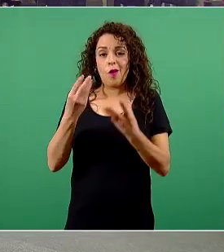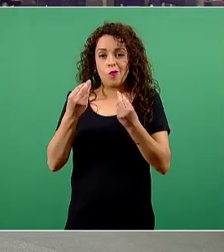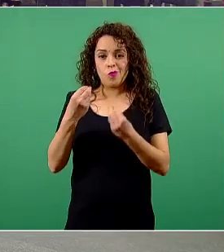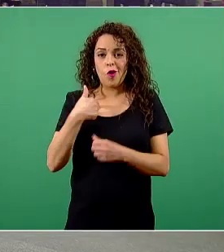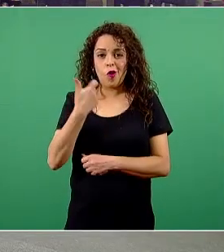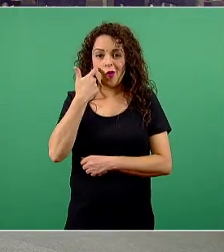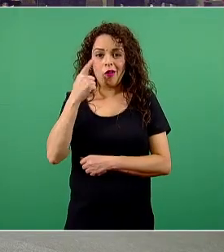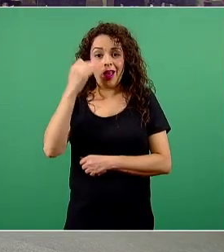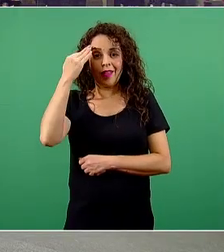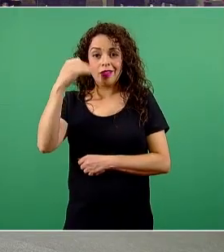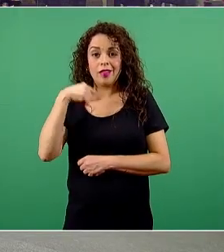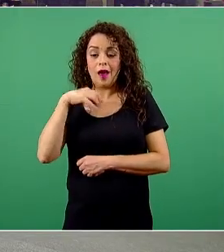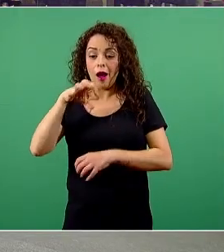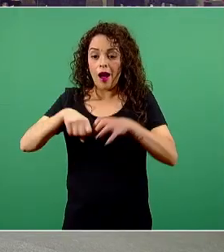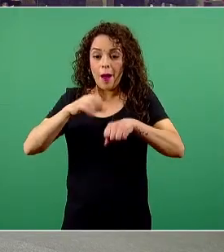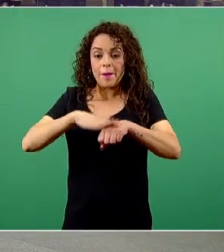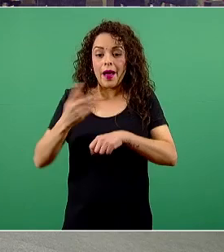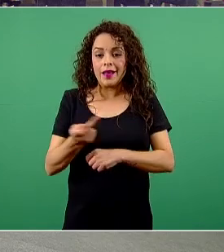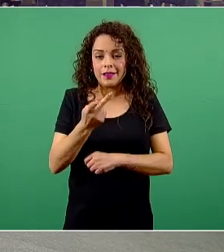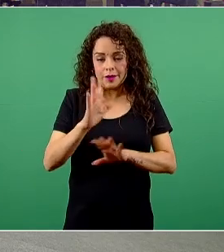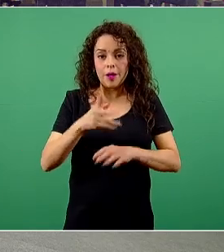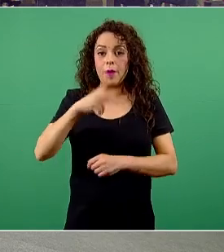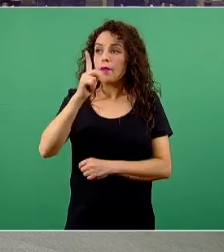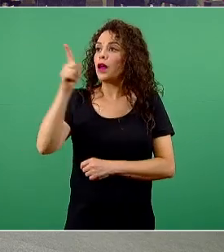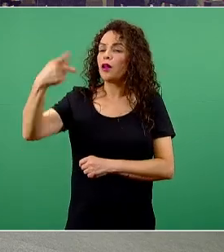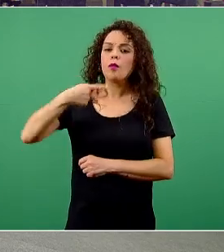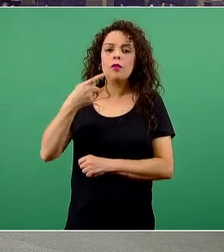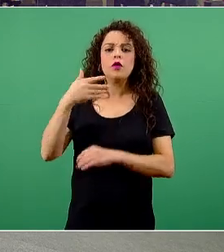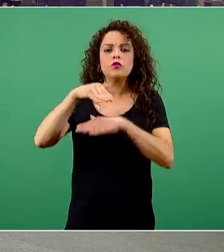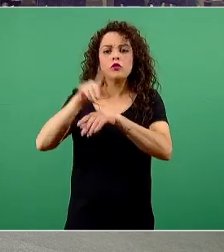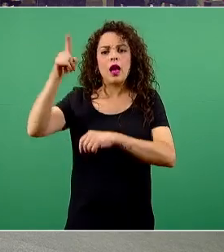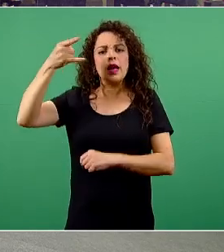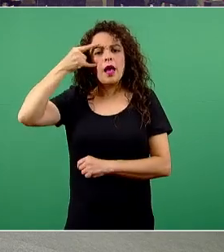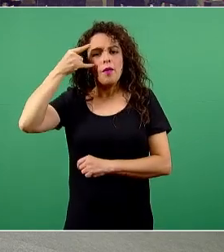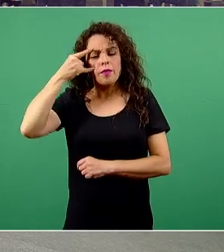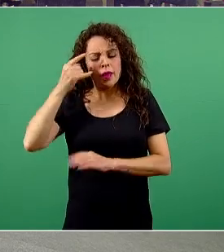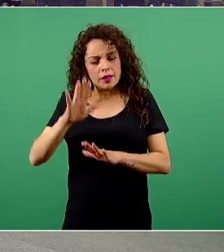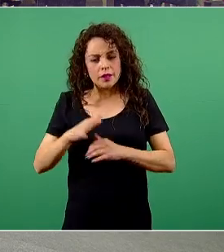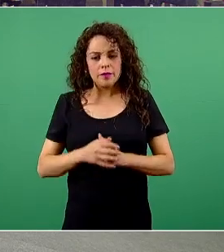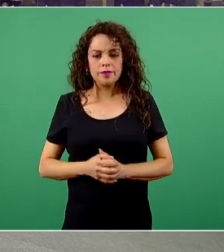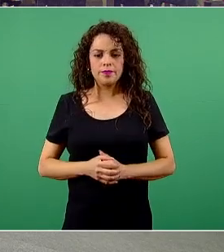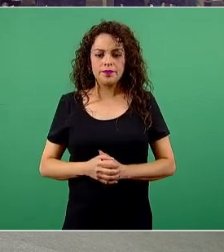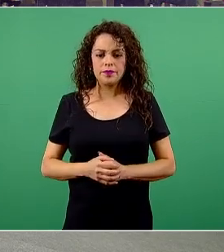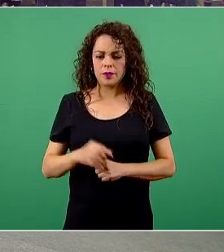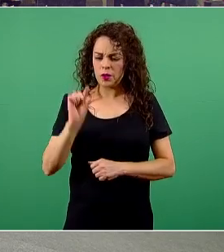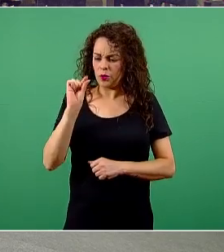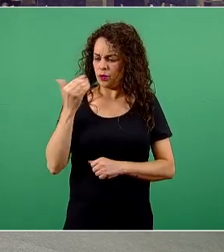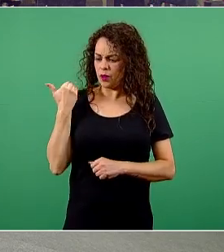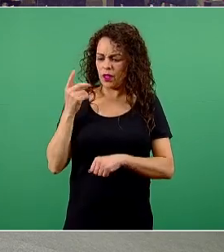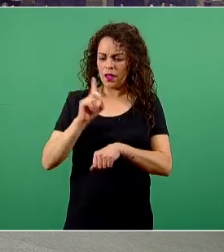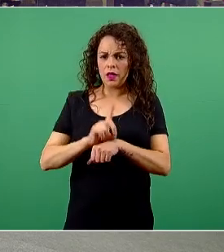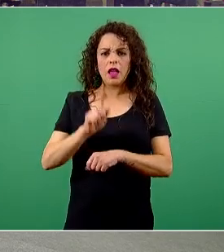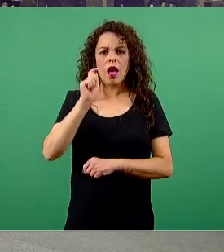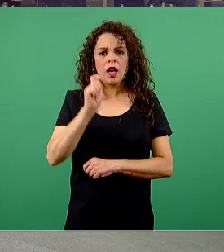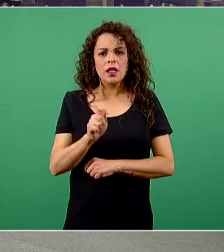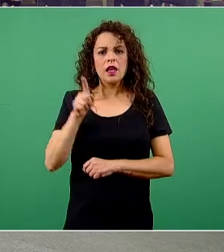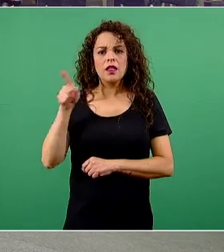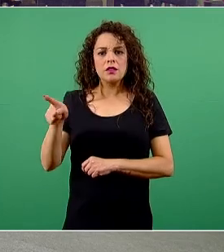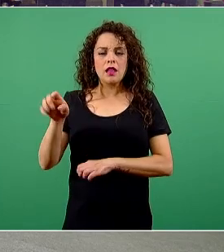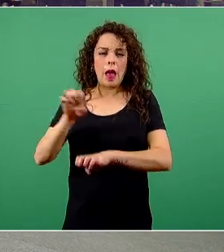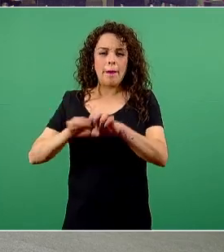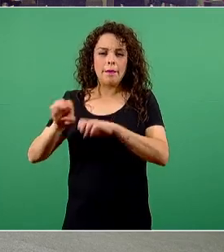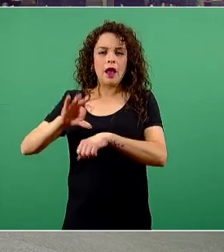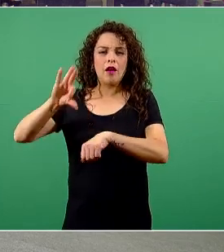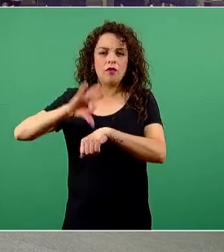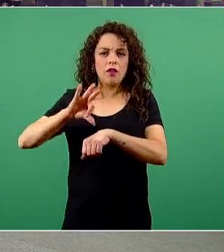de Campeche, otros bueno, retomo lo que hace unos días le había preguntado de la industria farmacéutica, que